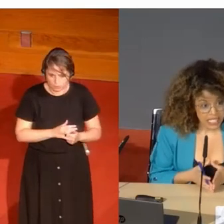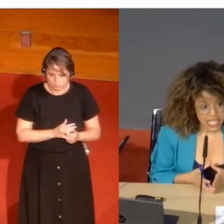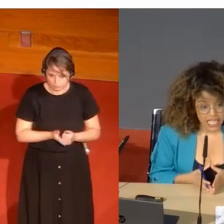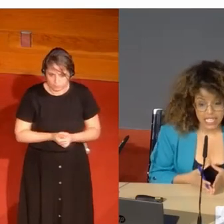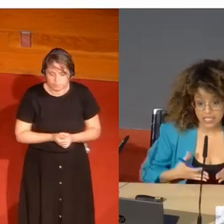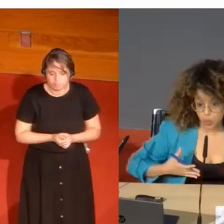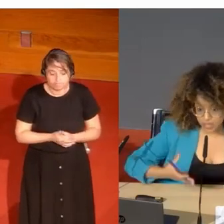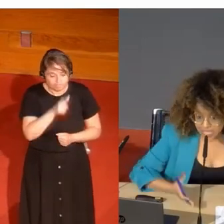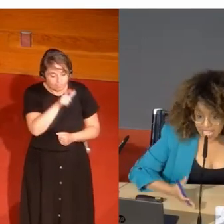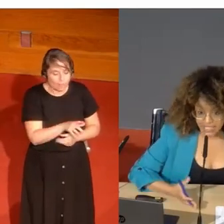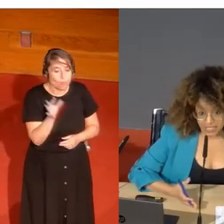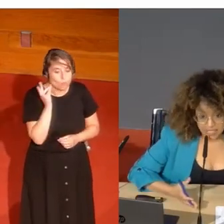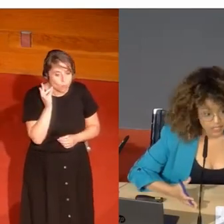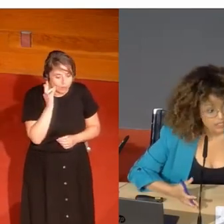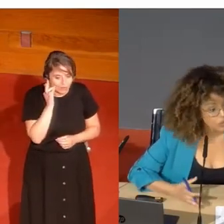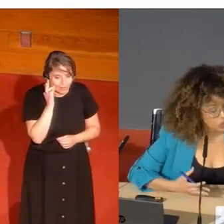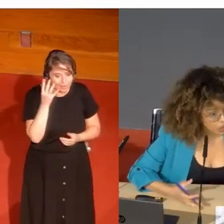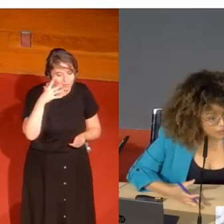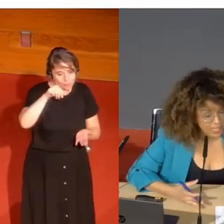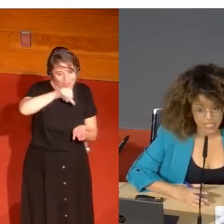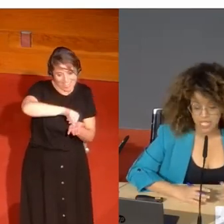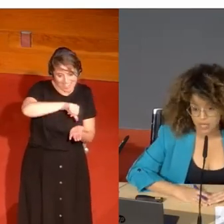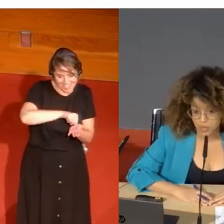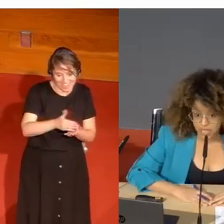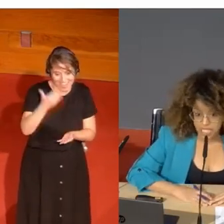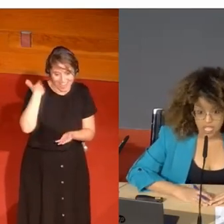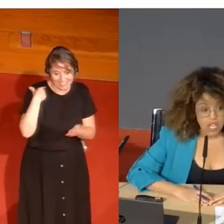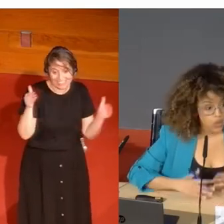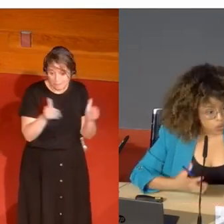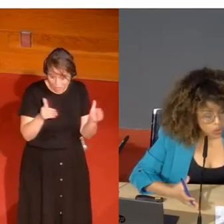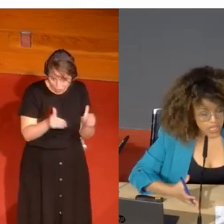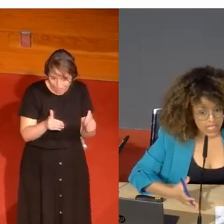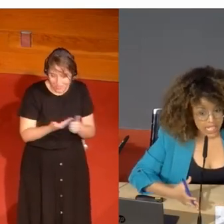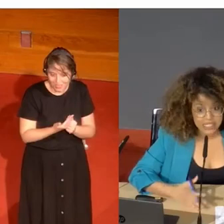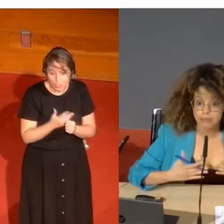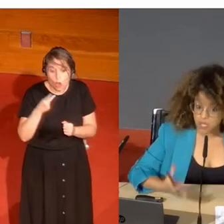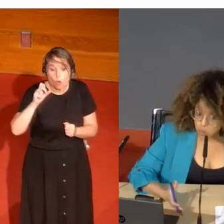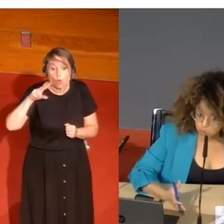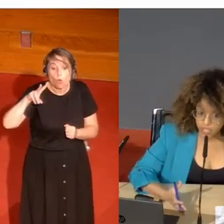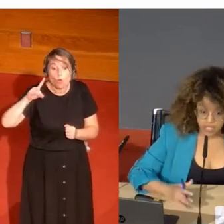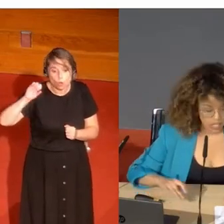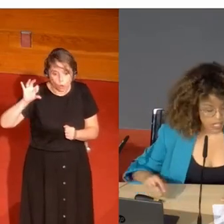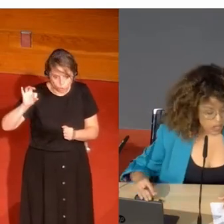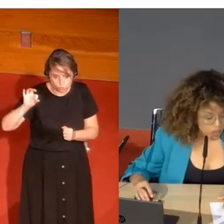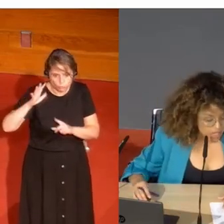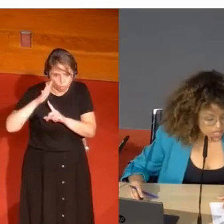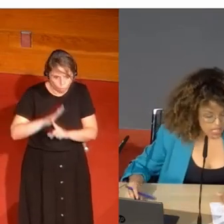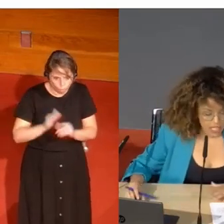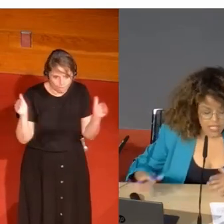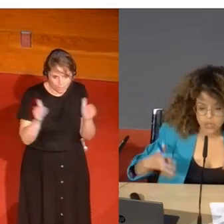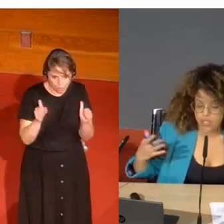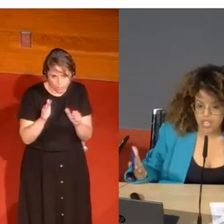pasa que ya era del kurdistán iraní cuando se hablaba antes de las minorías los cdos y Irán también sufren